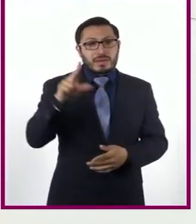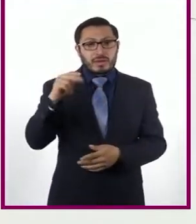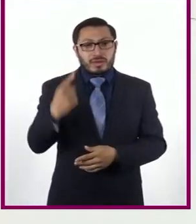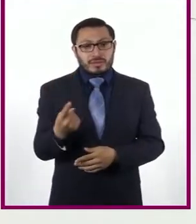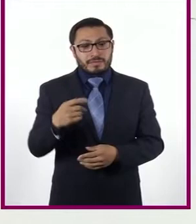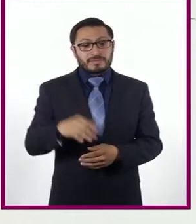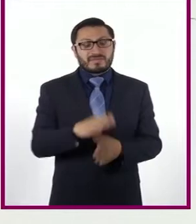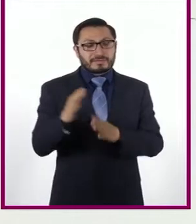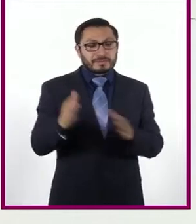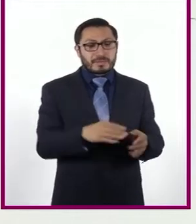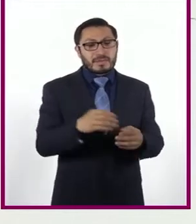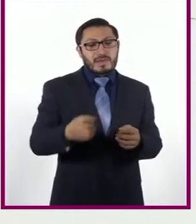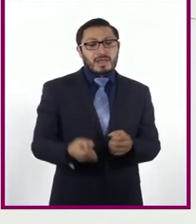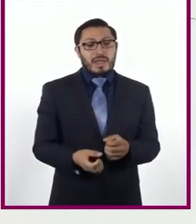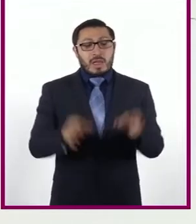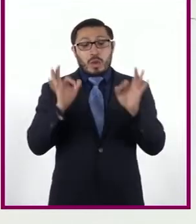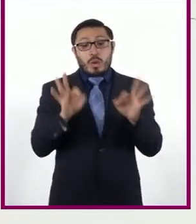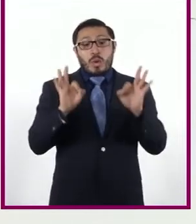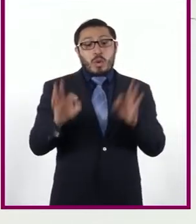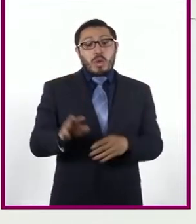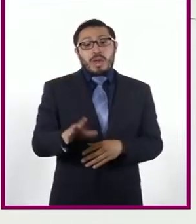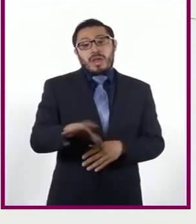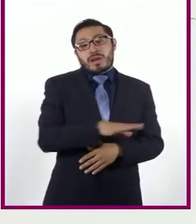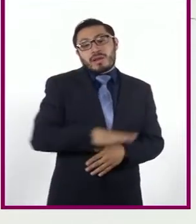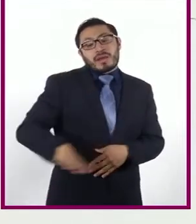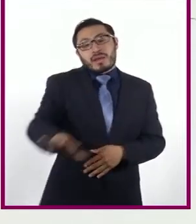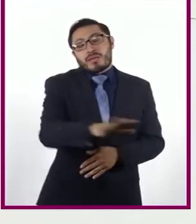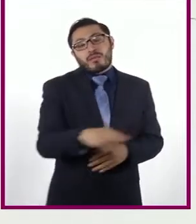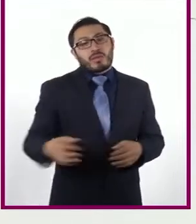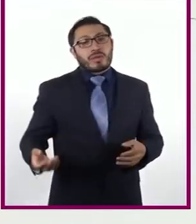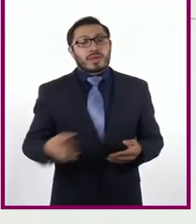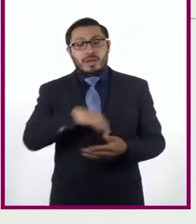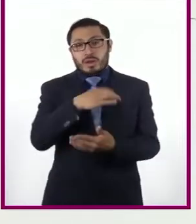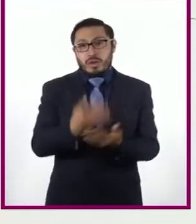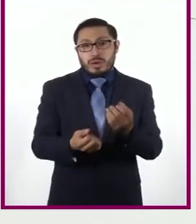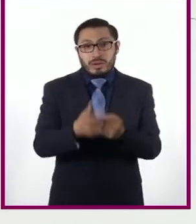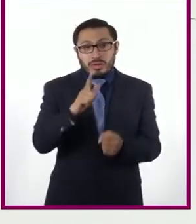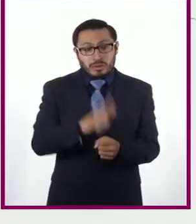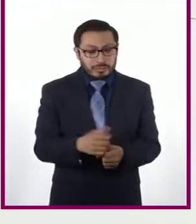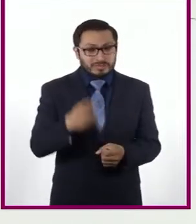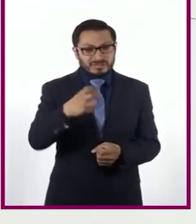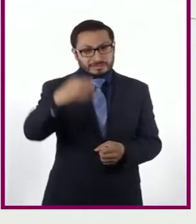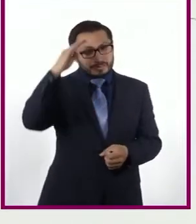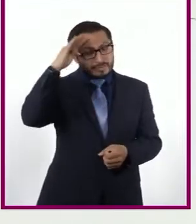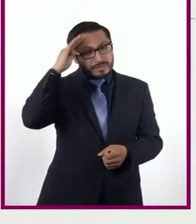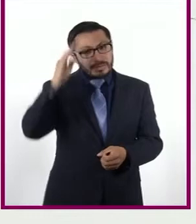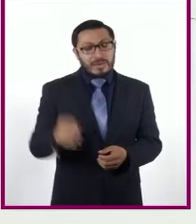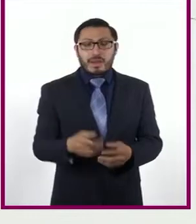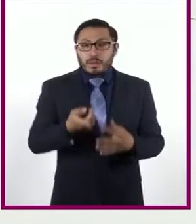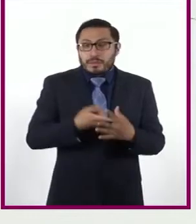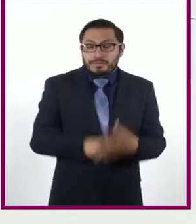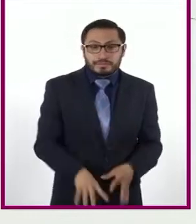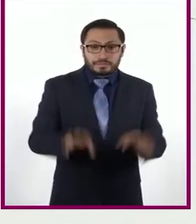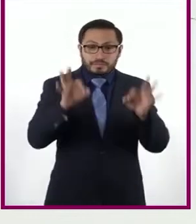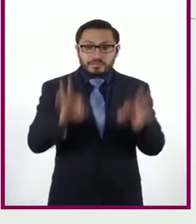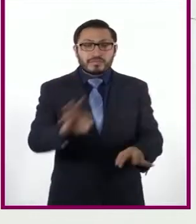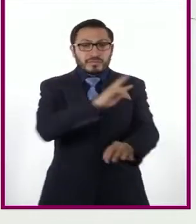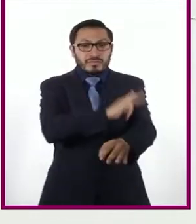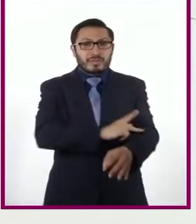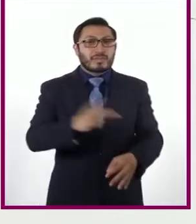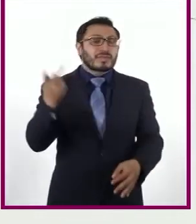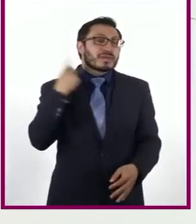la soberanía popular y el contrato social. Locke y Rousseau consideraban que el origen y la legitimidad del poder